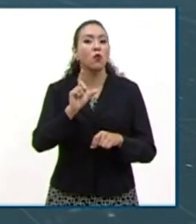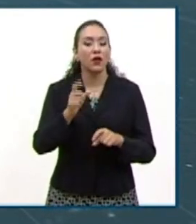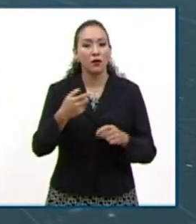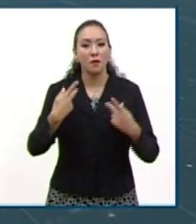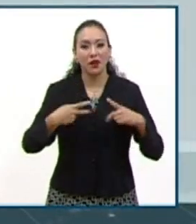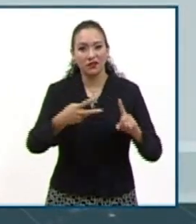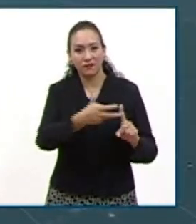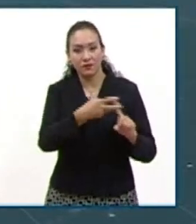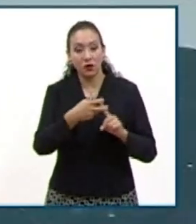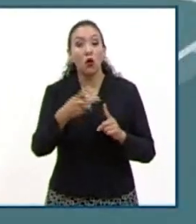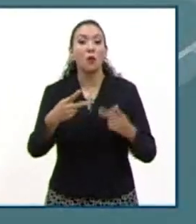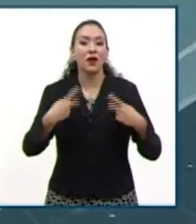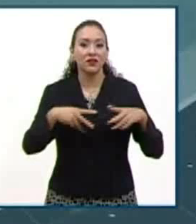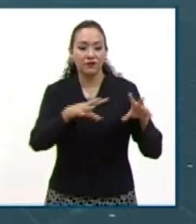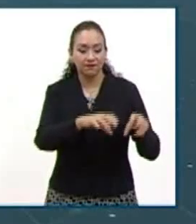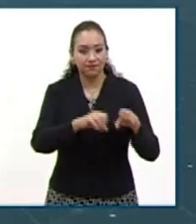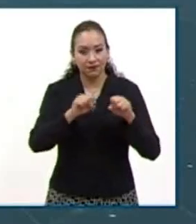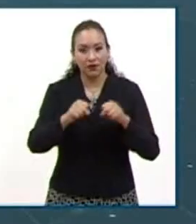desaparición forzada.